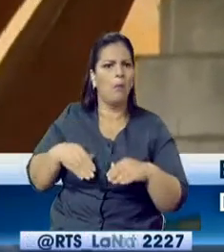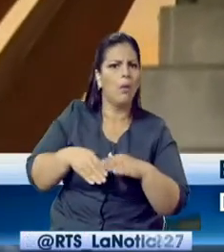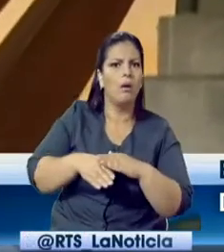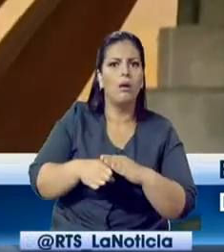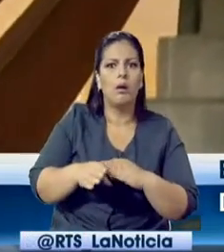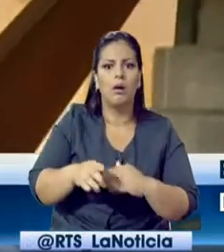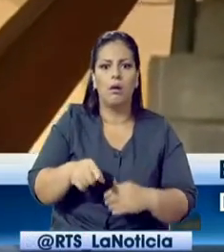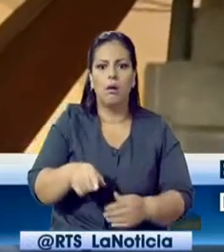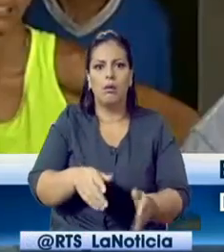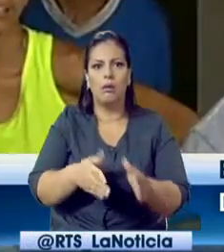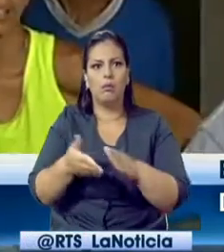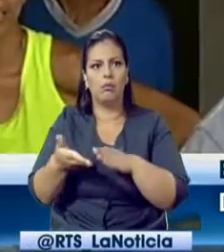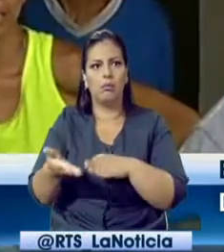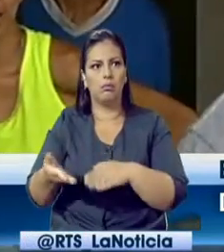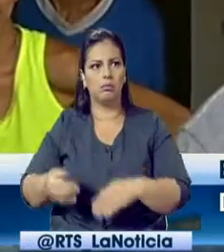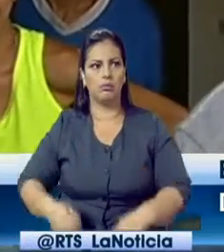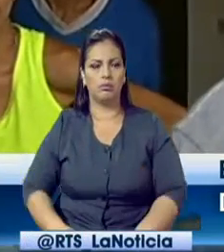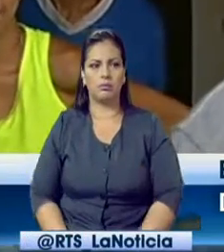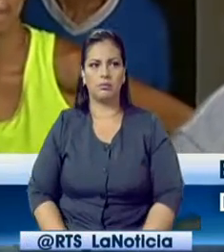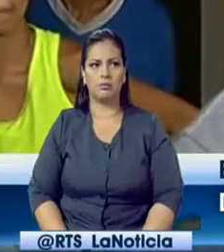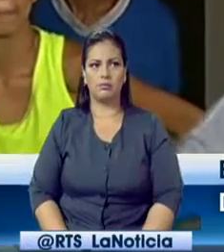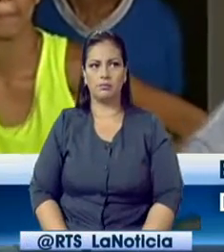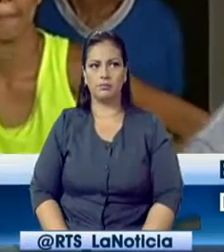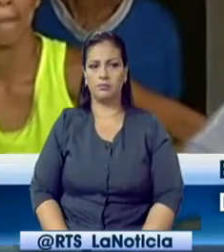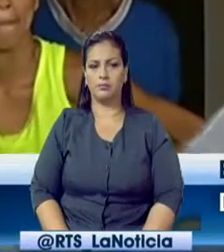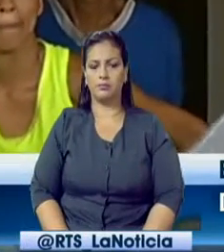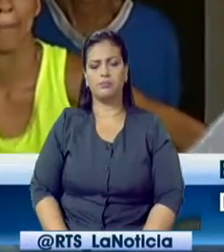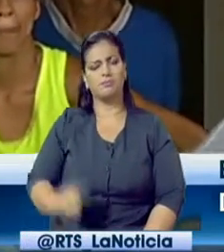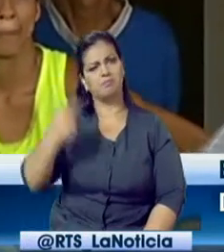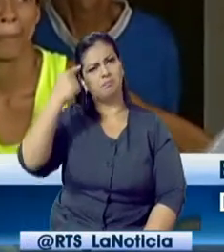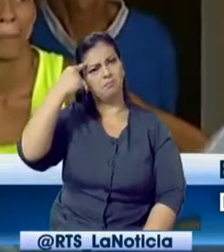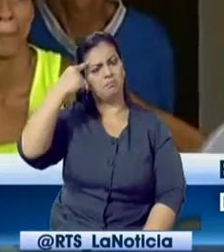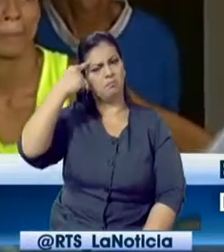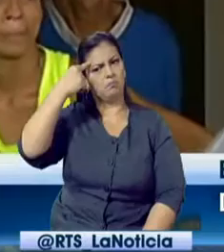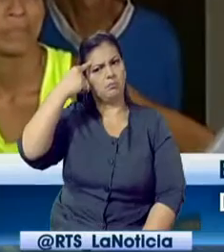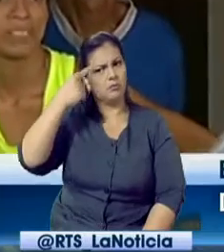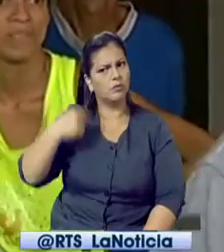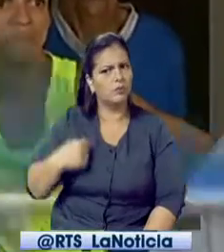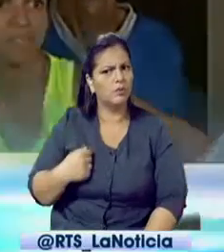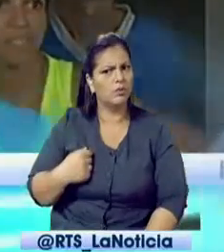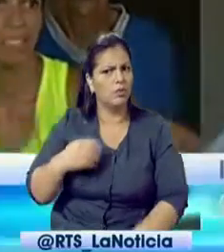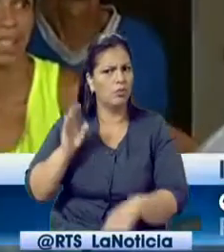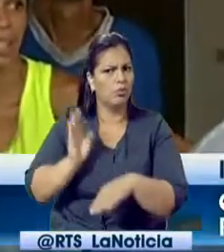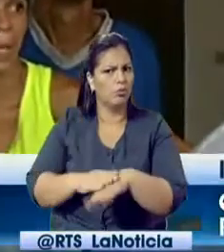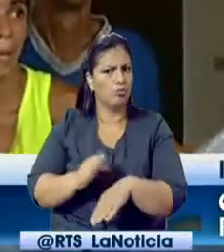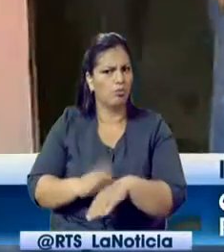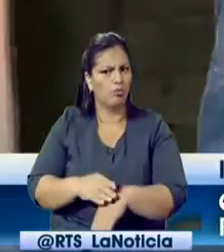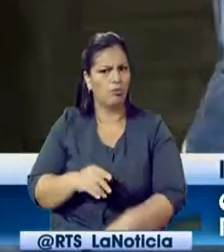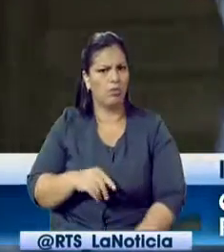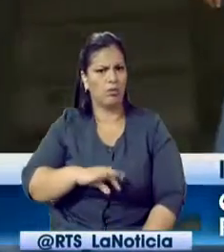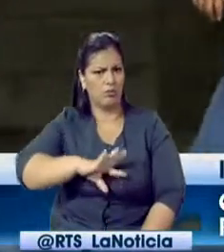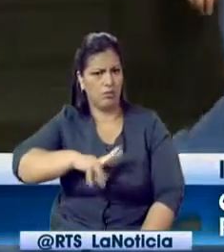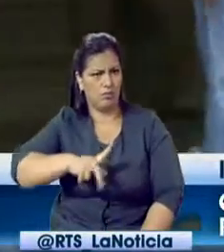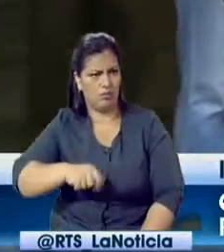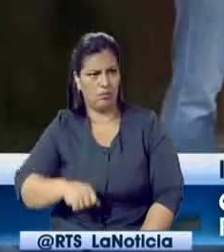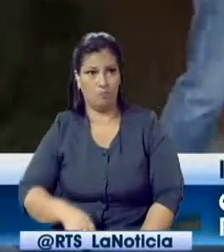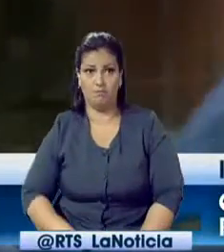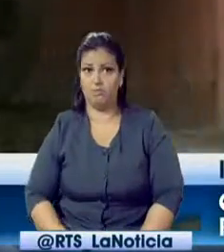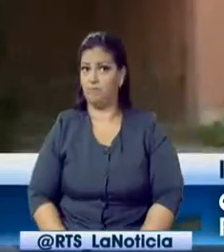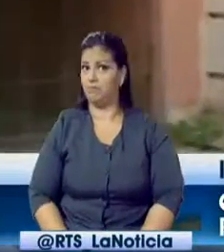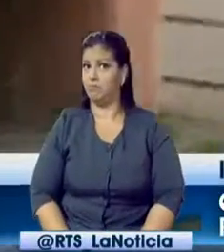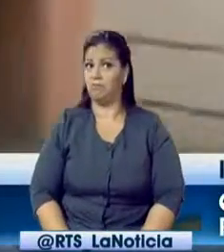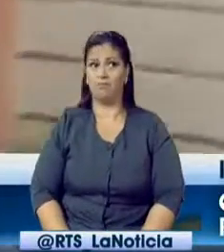de eliminarlo. Por el momento yo no acogería como motivación el robo. Entre los aprehendidos